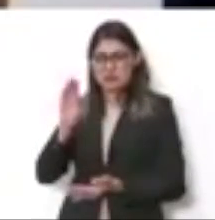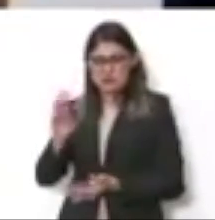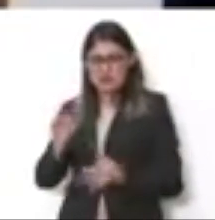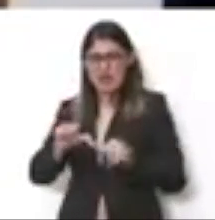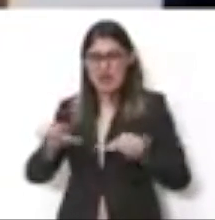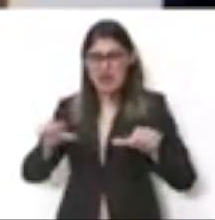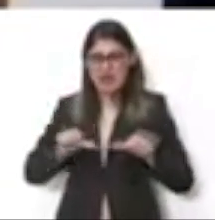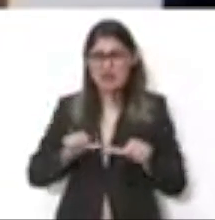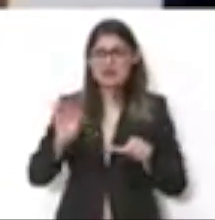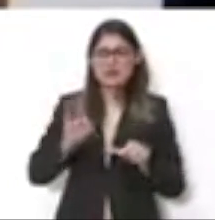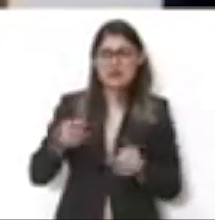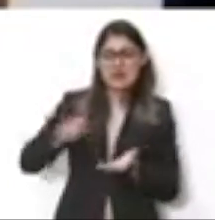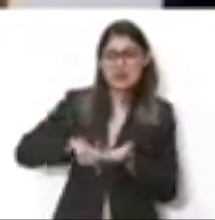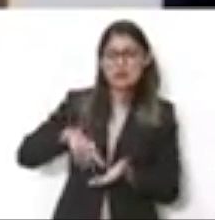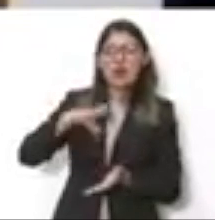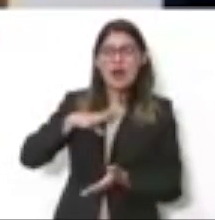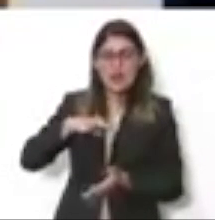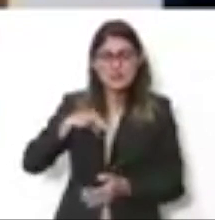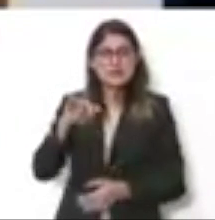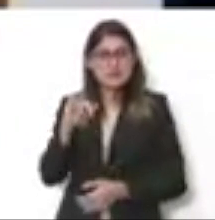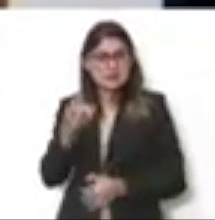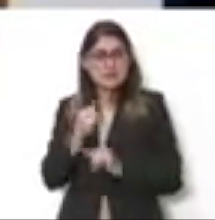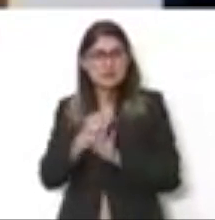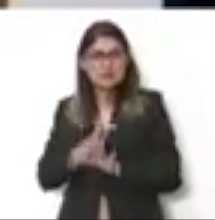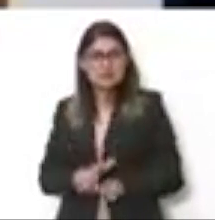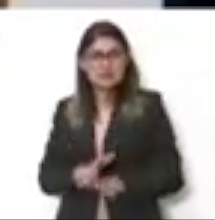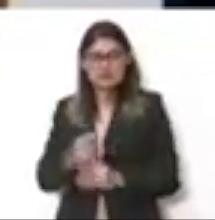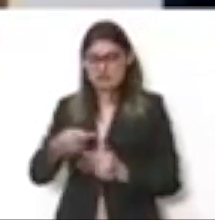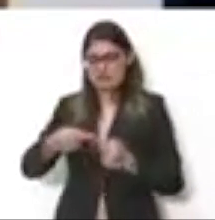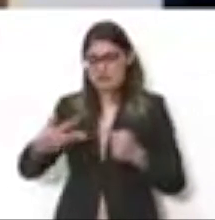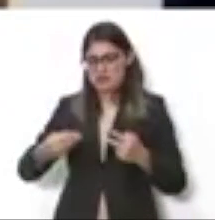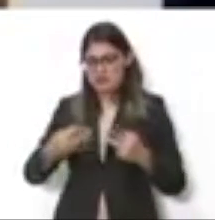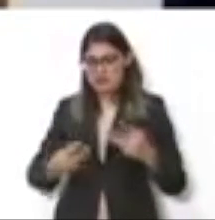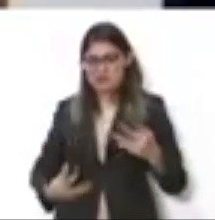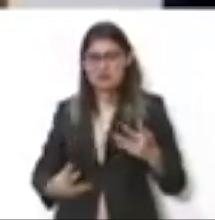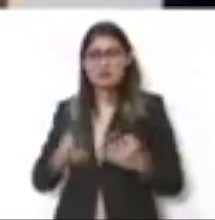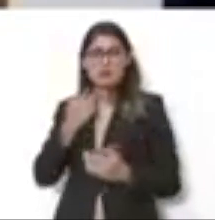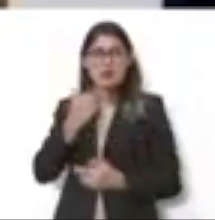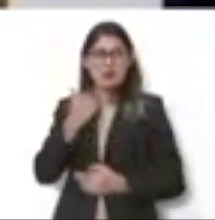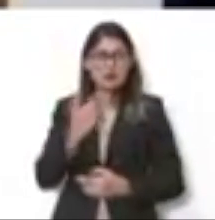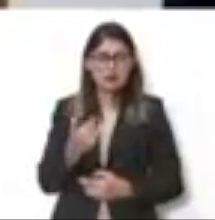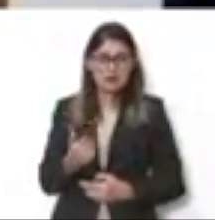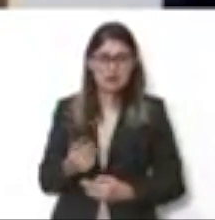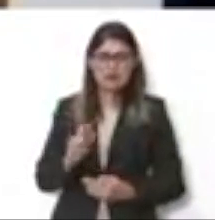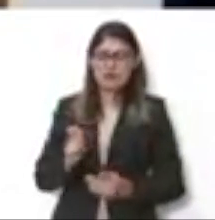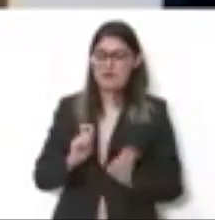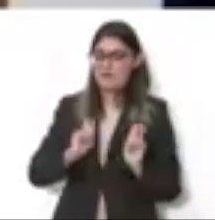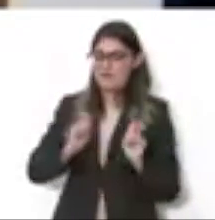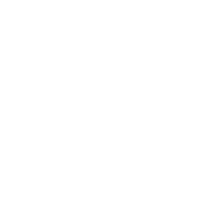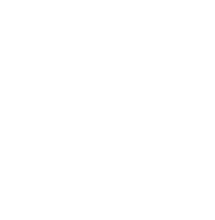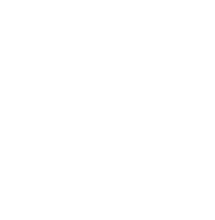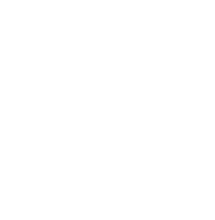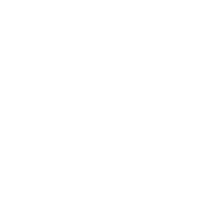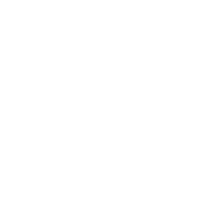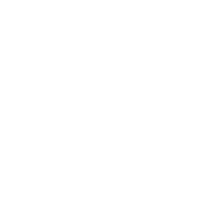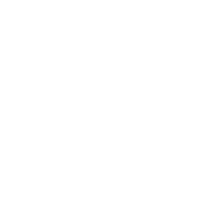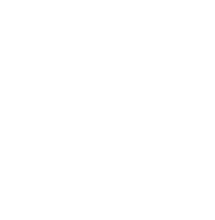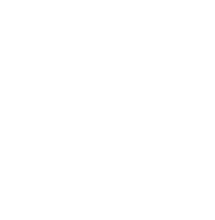podrían tener elementos para poder llevar a recibir a quien lo pidió, quien haya sido, una muy robusta respuesta.